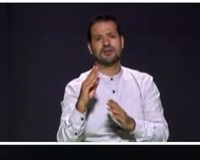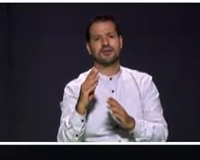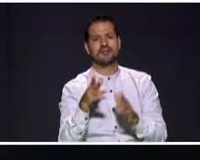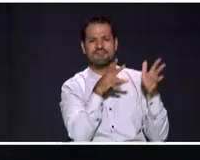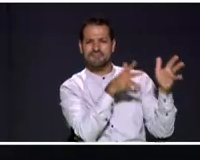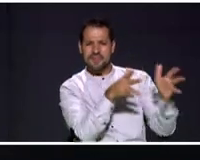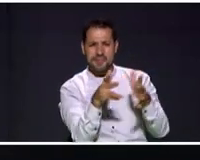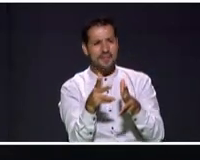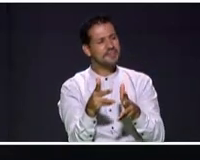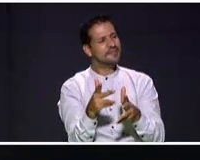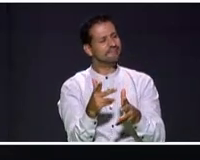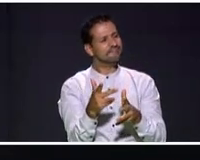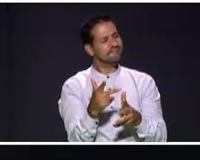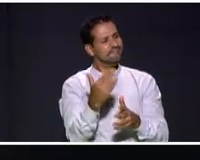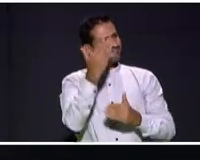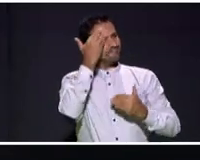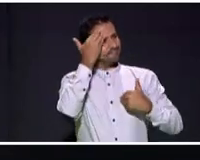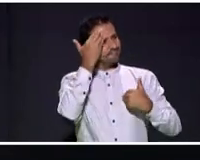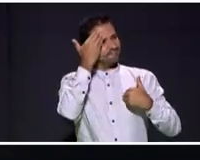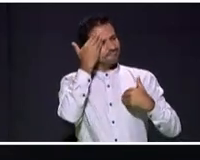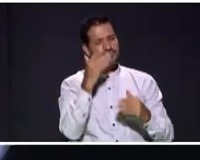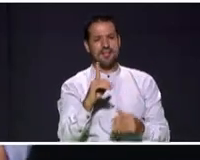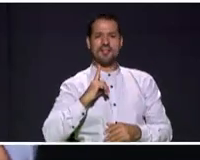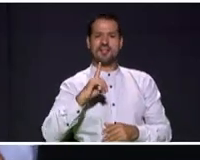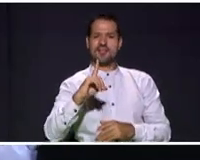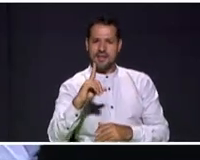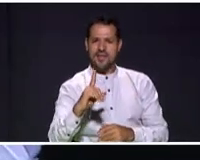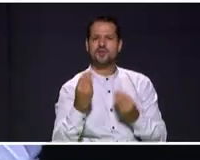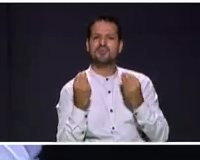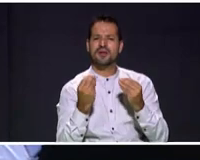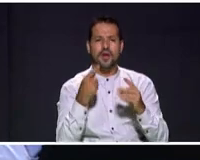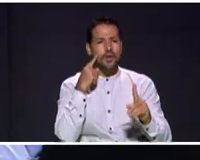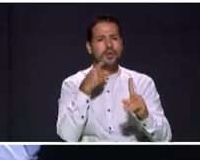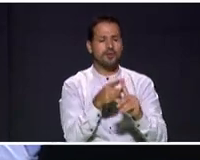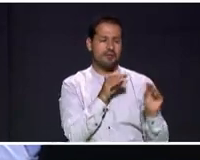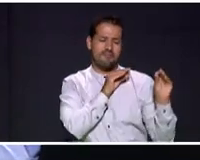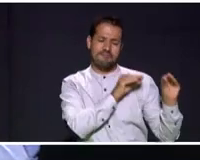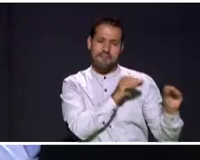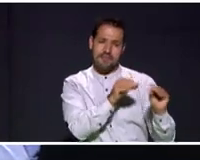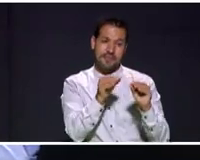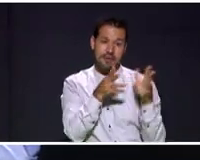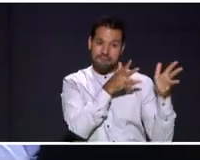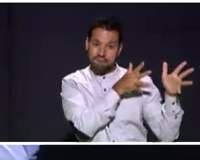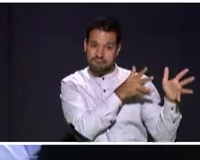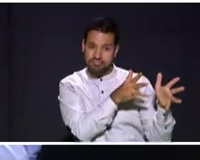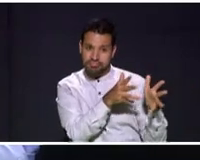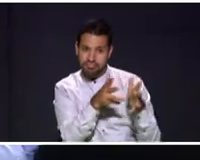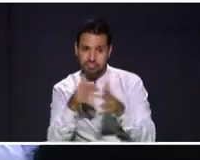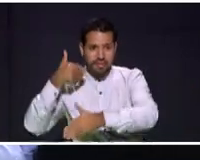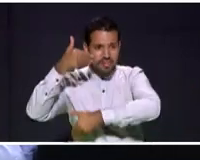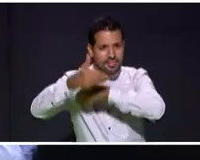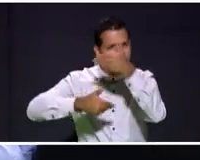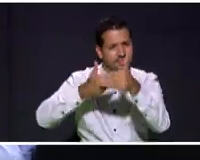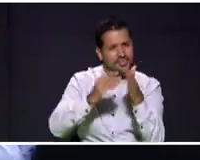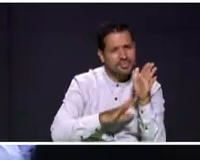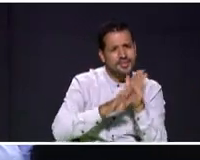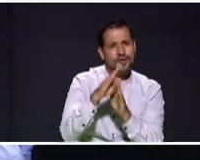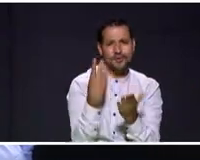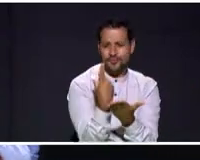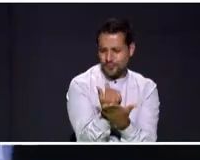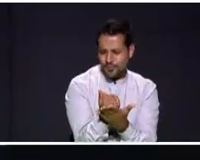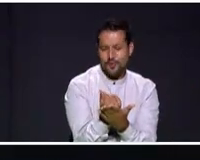en el pensamiento productivo en el liderazgo para dar la educación pertinente para el desarrollo económico de acuerdo a cada municipio